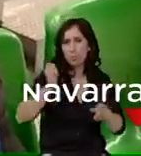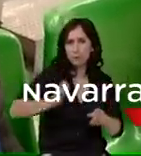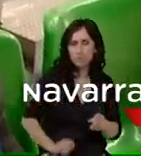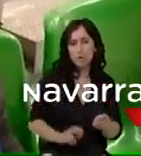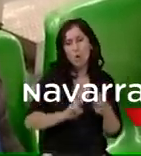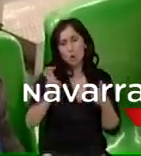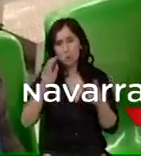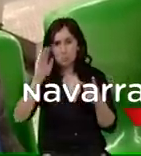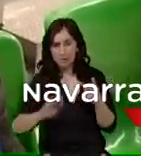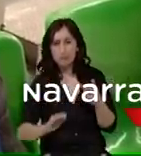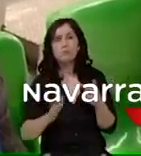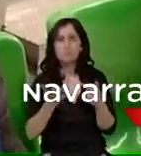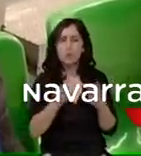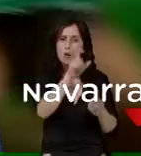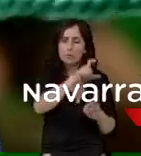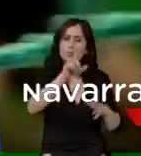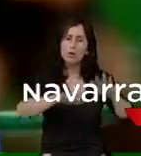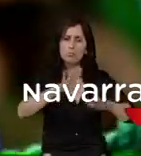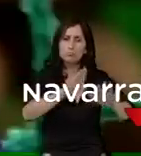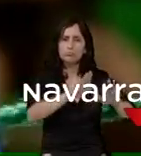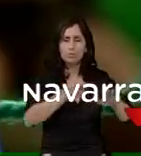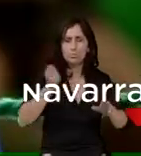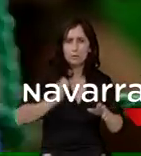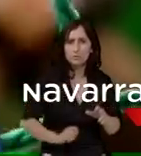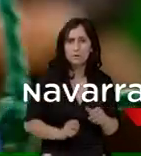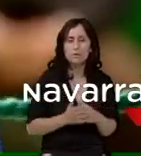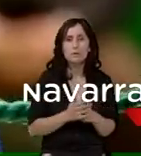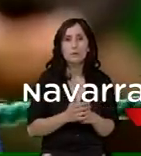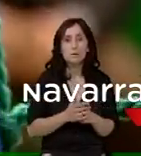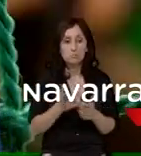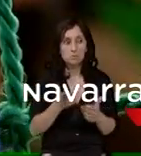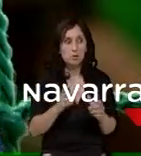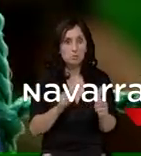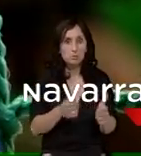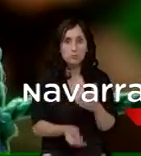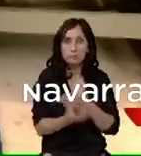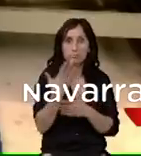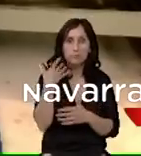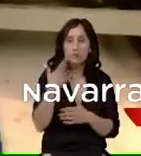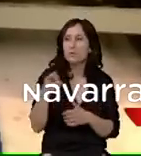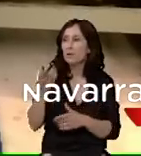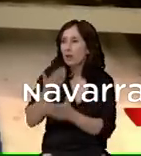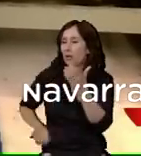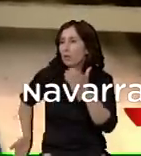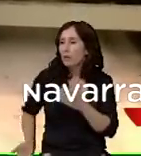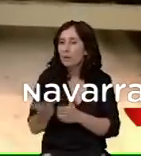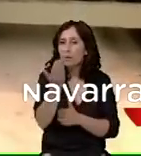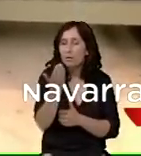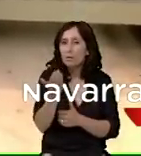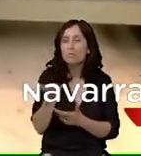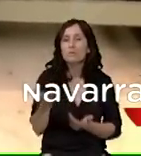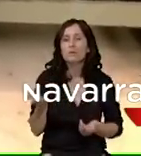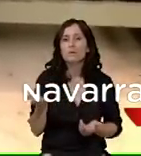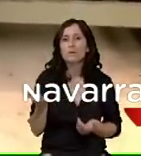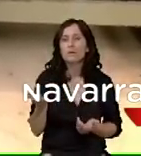estado tanto. Pero sí que aquello del principio dio luego sus frutos. ¿Cuál es la importancia de la Cesta Punta en